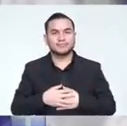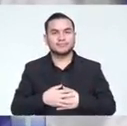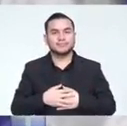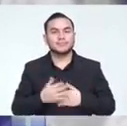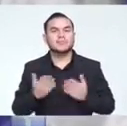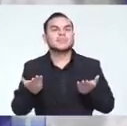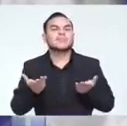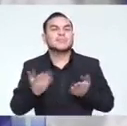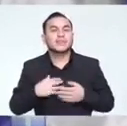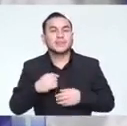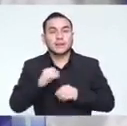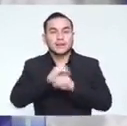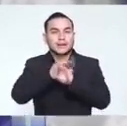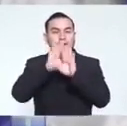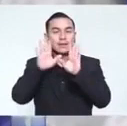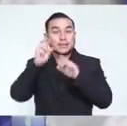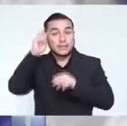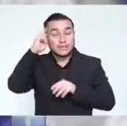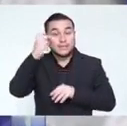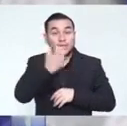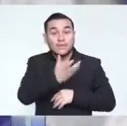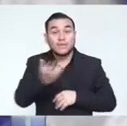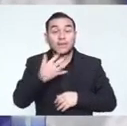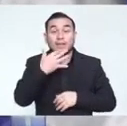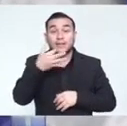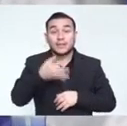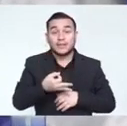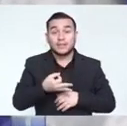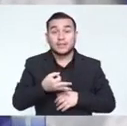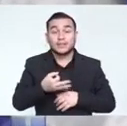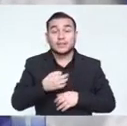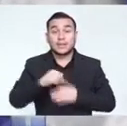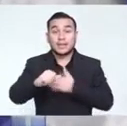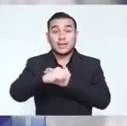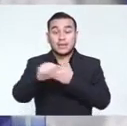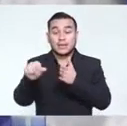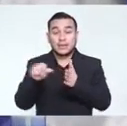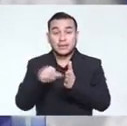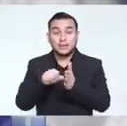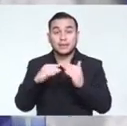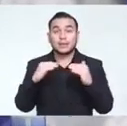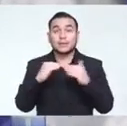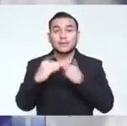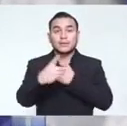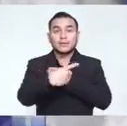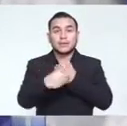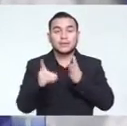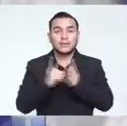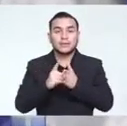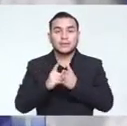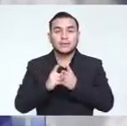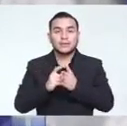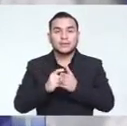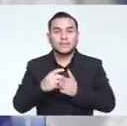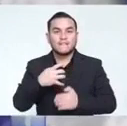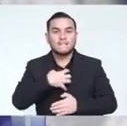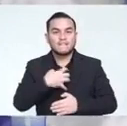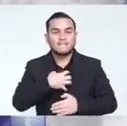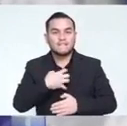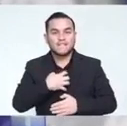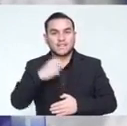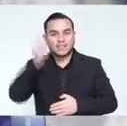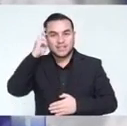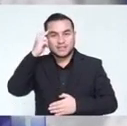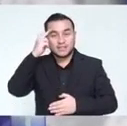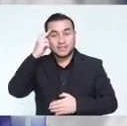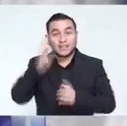como es, con la seriedad del caso. La verdad es que la Asamblea y los diputados están encaprichados en querer hacer las cosas,